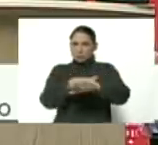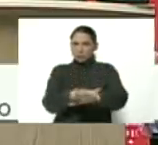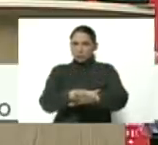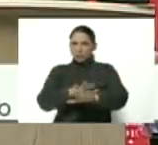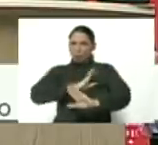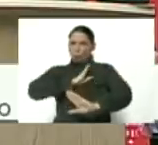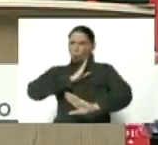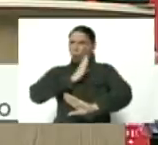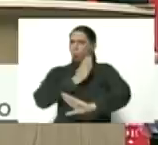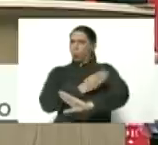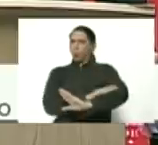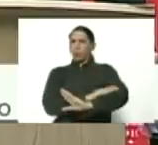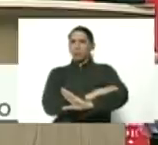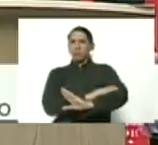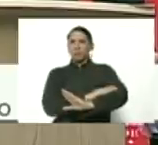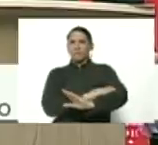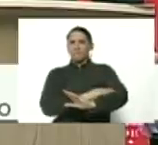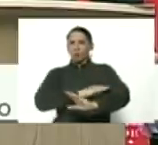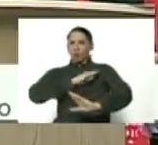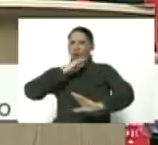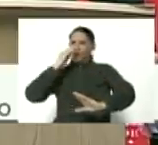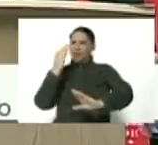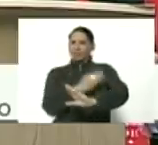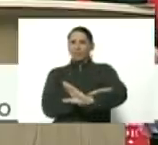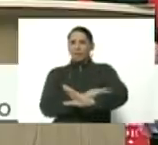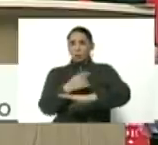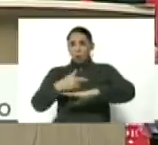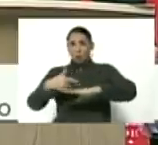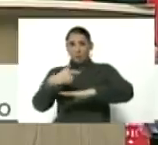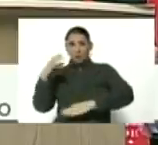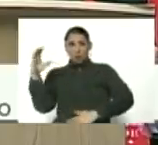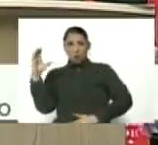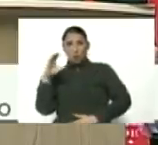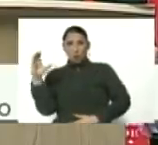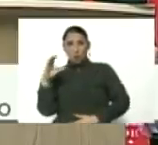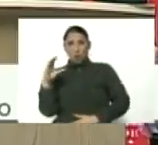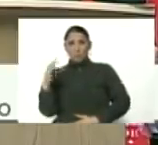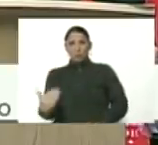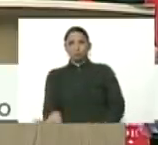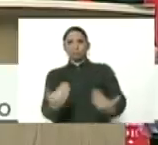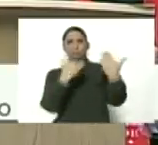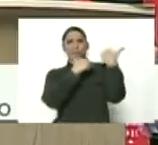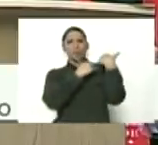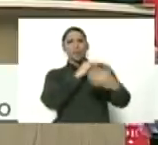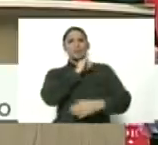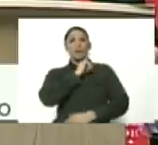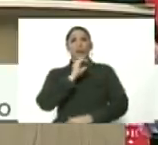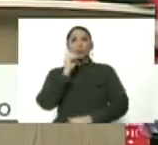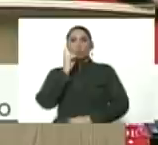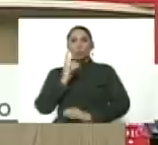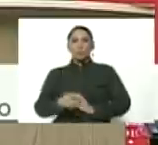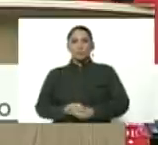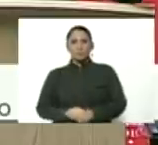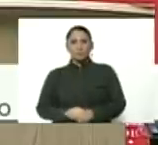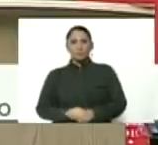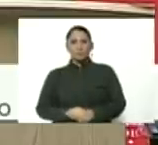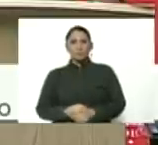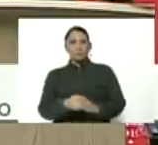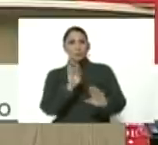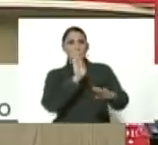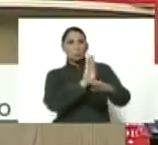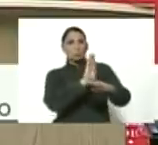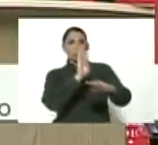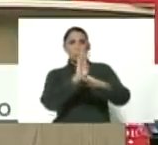brutal, intensivo, del gobierno colombiano, presidido por Iván Duque, en amparar